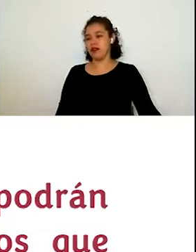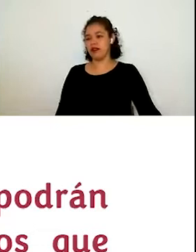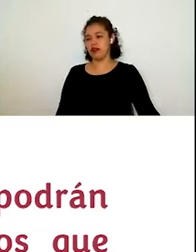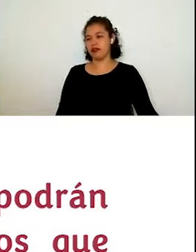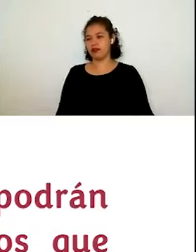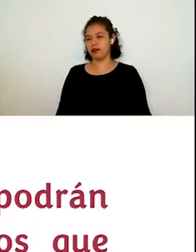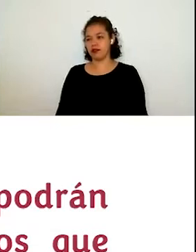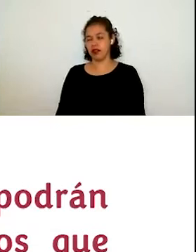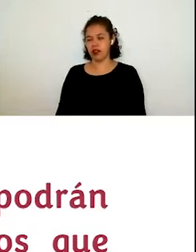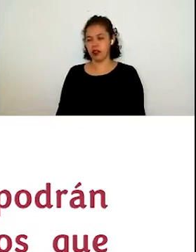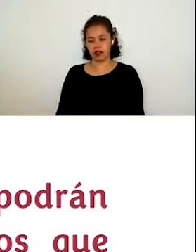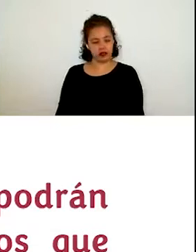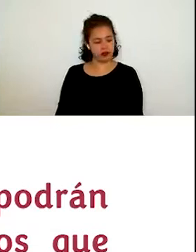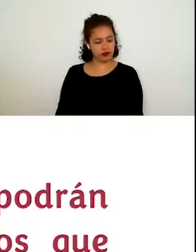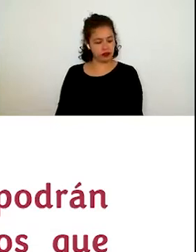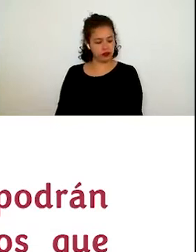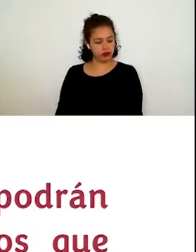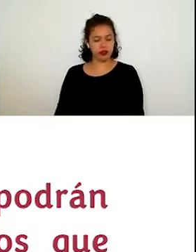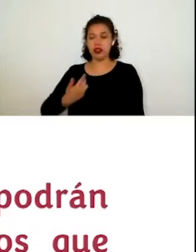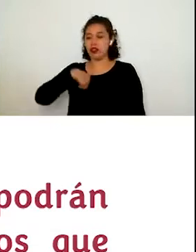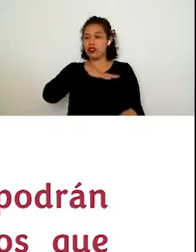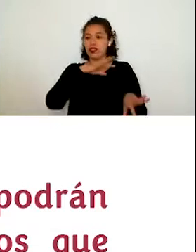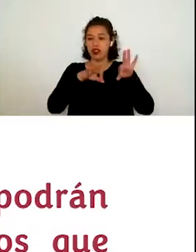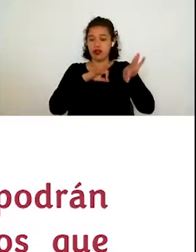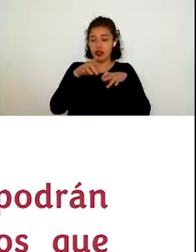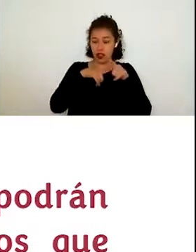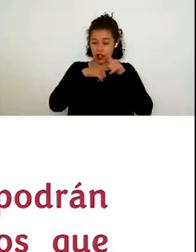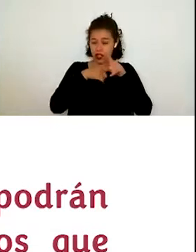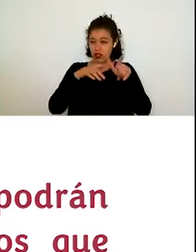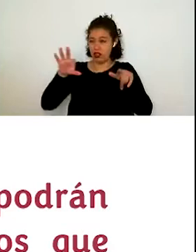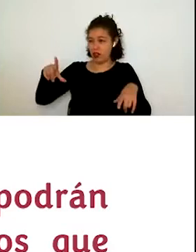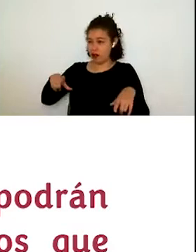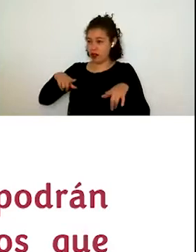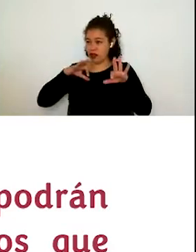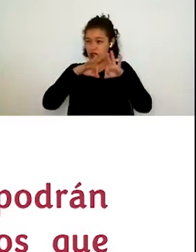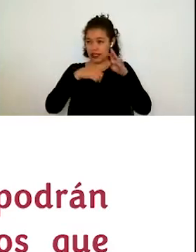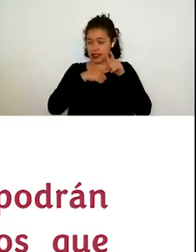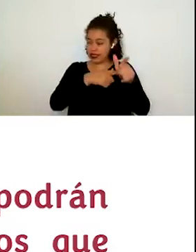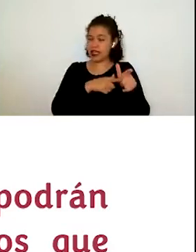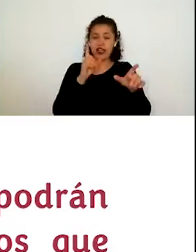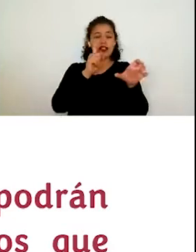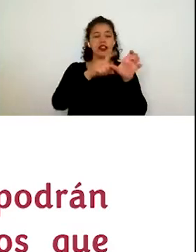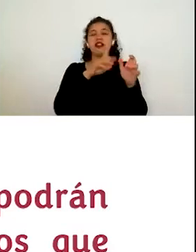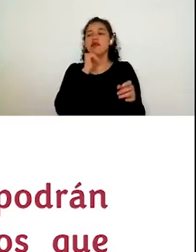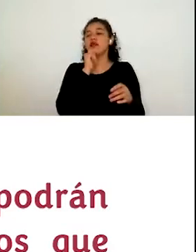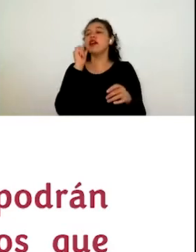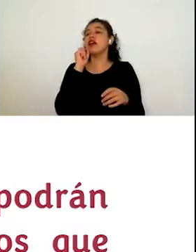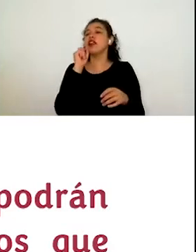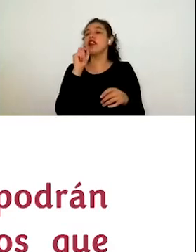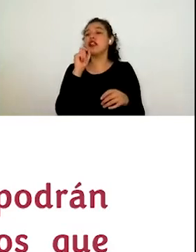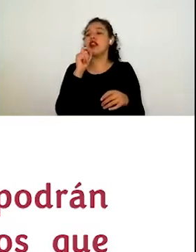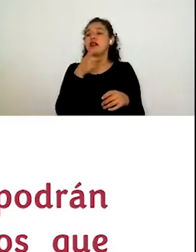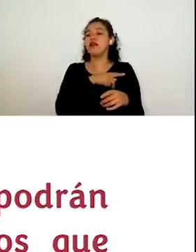hasta en tanto, mientras sigamos en funciones. Tampoco pueden ser parte de un patronato las